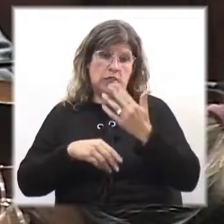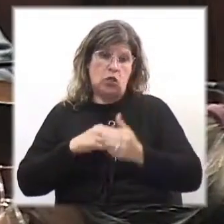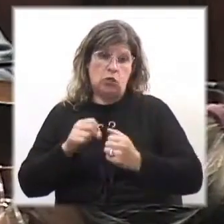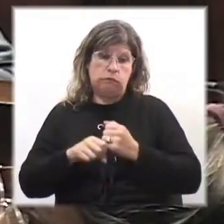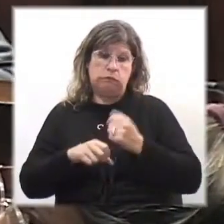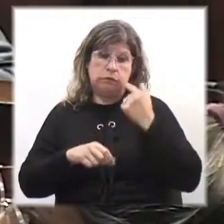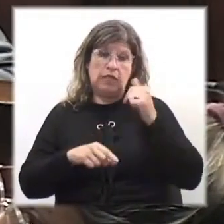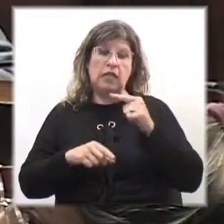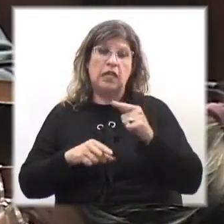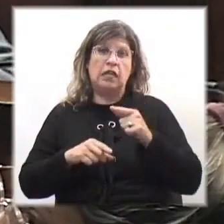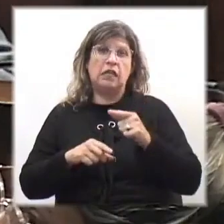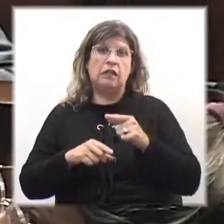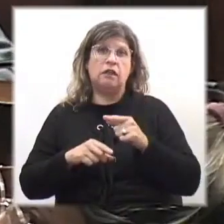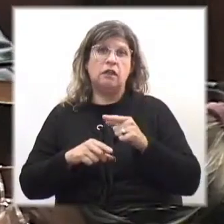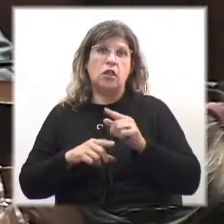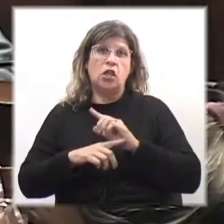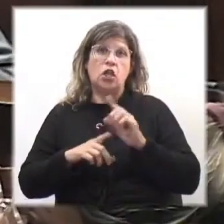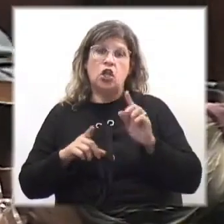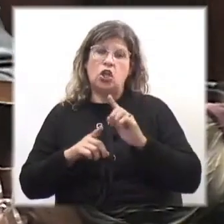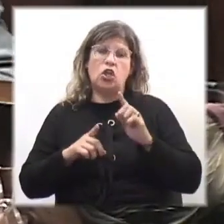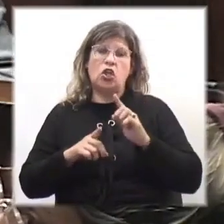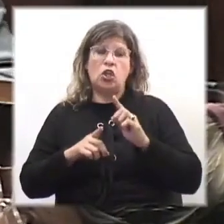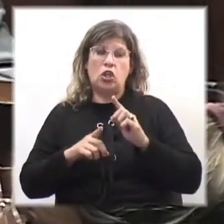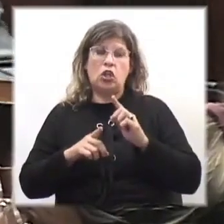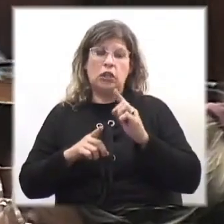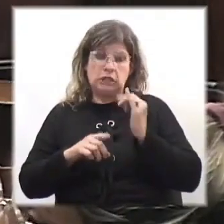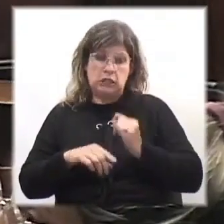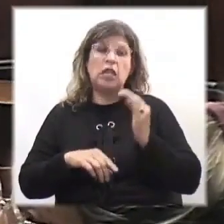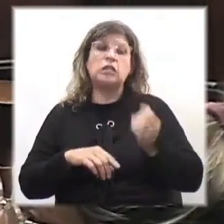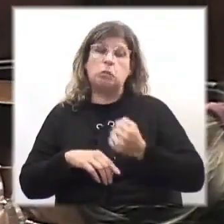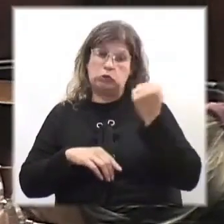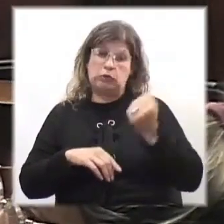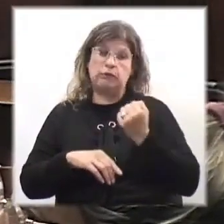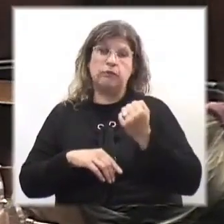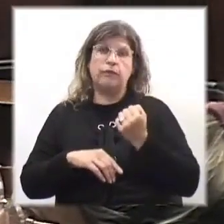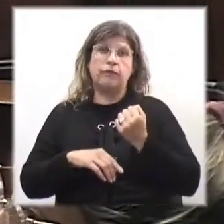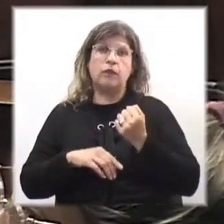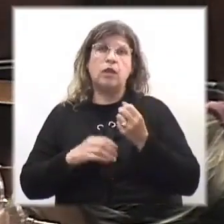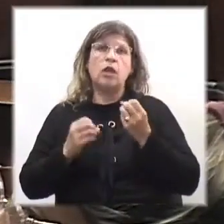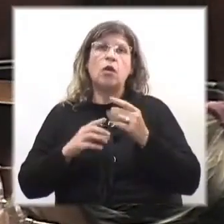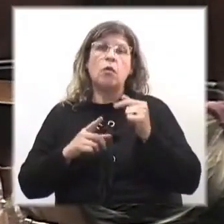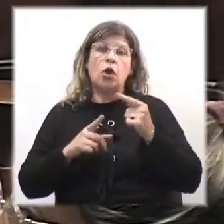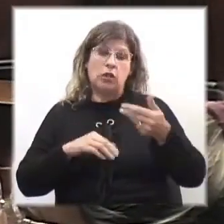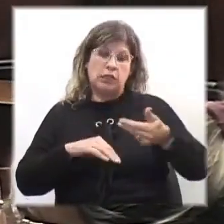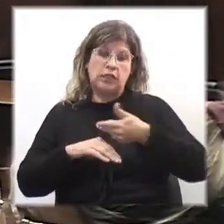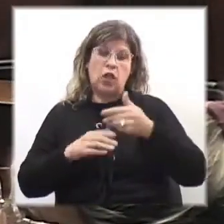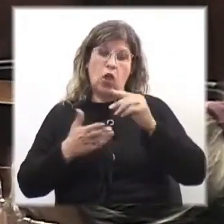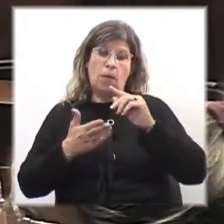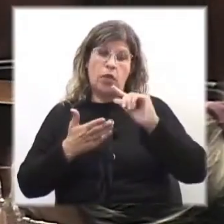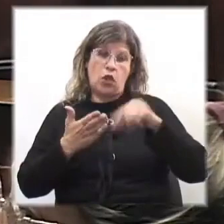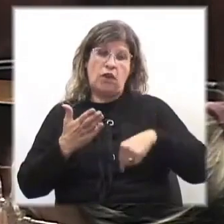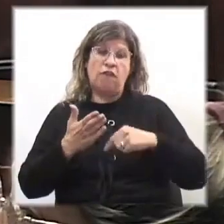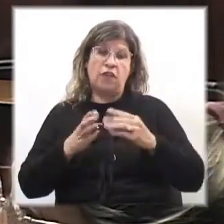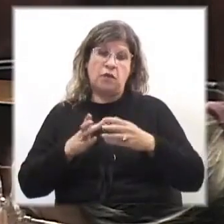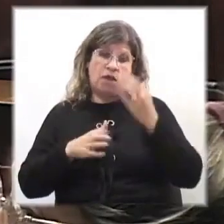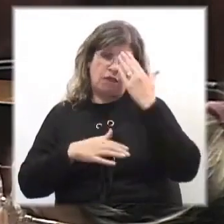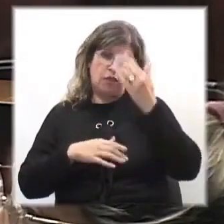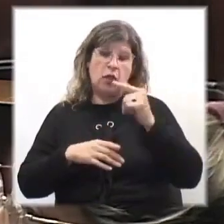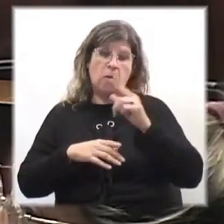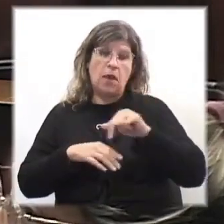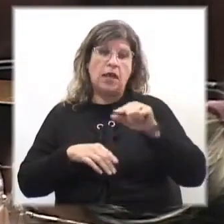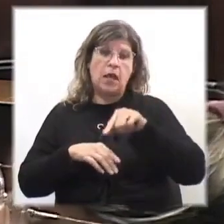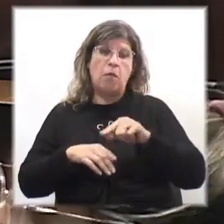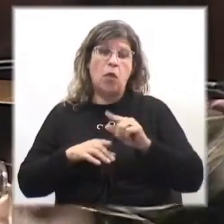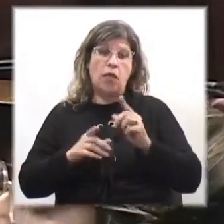sucede algo así y no es menor porque al frente amplio se le pidió la firma para poder convocar